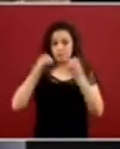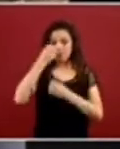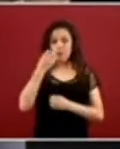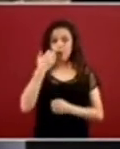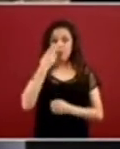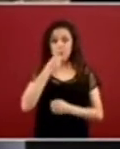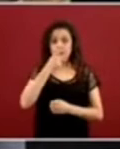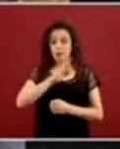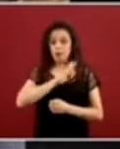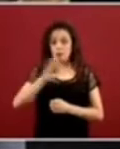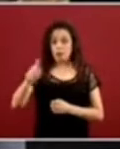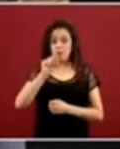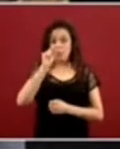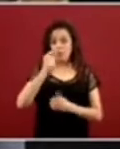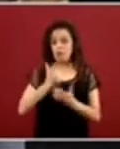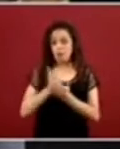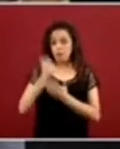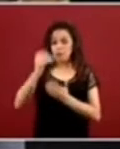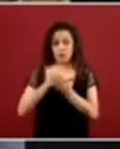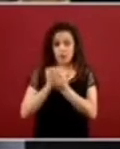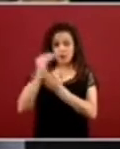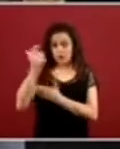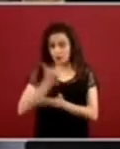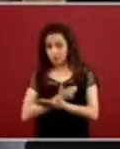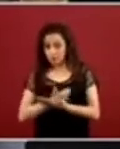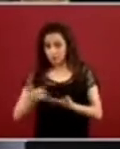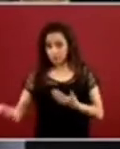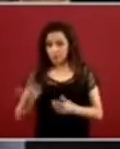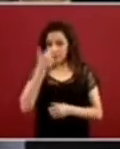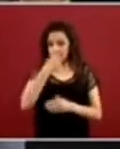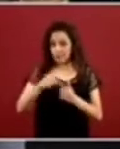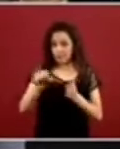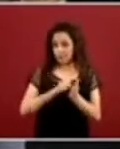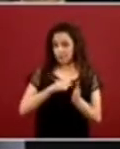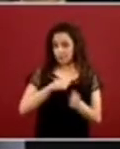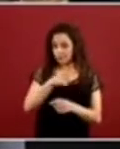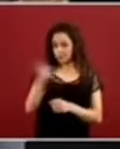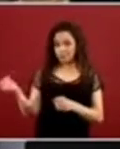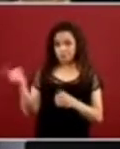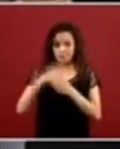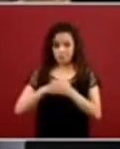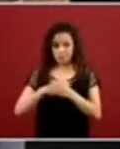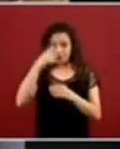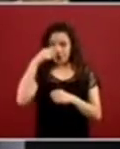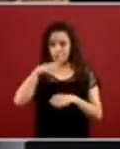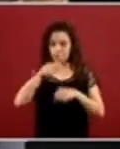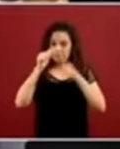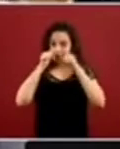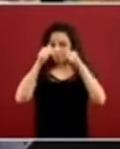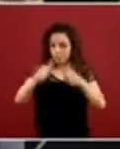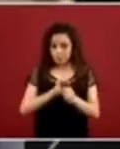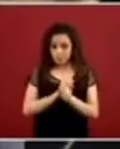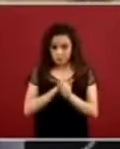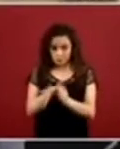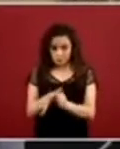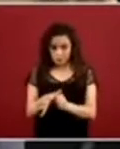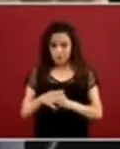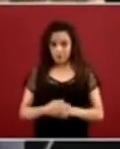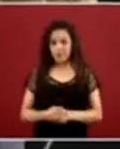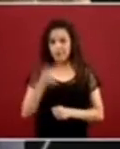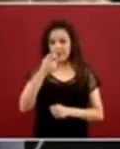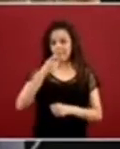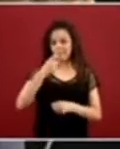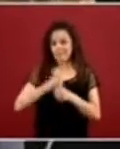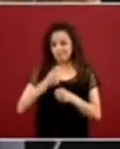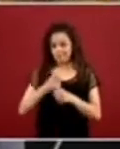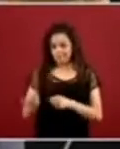salario durante estos 6 meses que serán contratados para atender la contingencia. Esa sería la primera. ¿Puedo lanzar